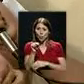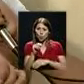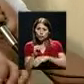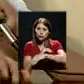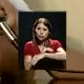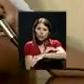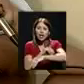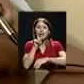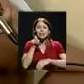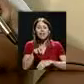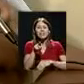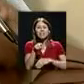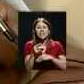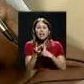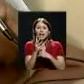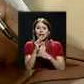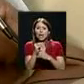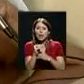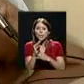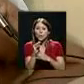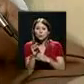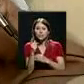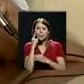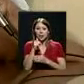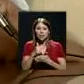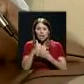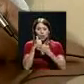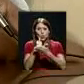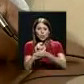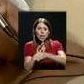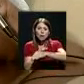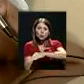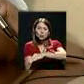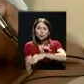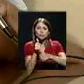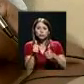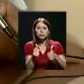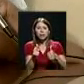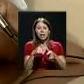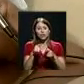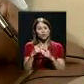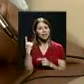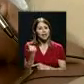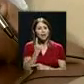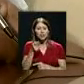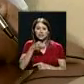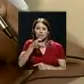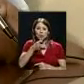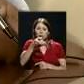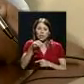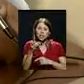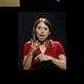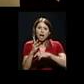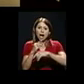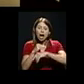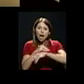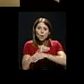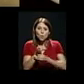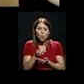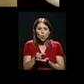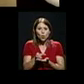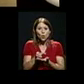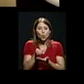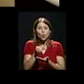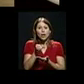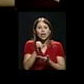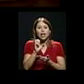jabones de consistencia cremosa para que ayude a mantener la humectación en la piel entonces Generalmente es recomiendan los jabones que son en base de